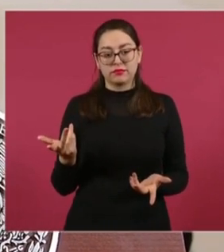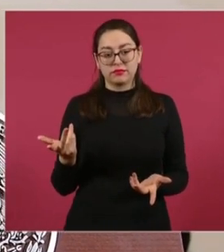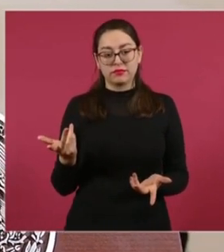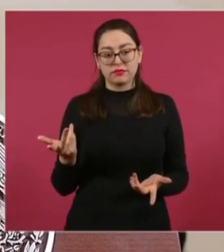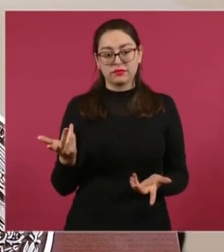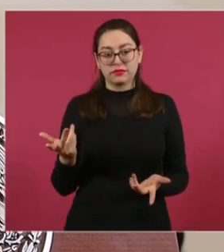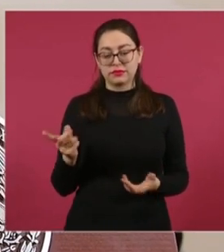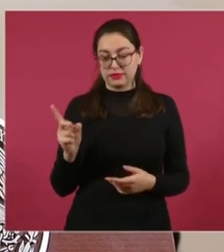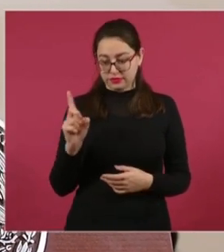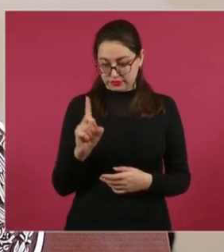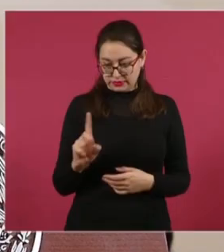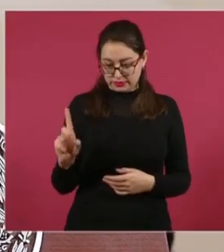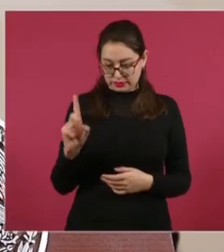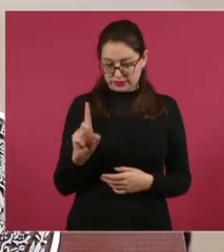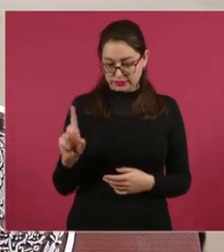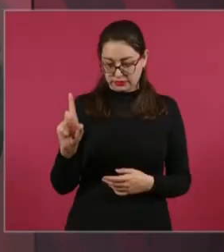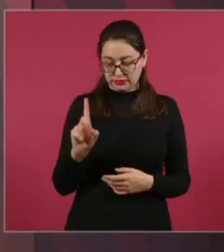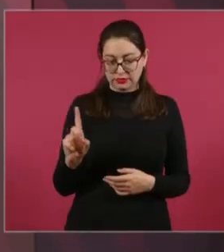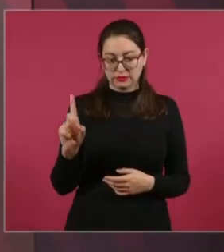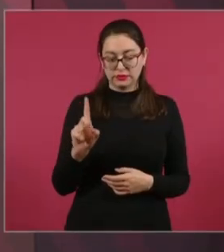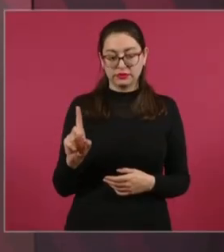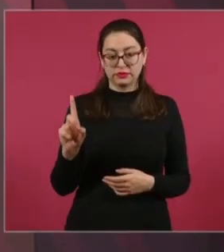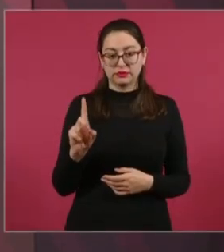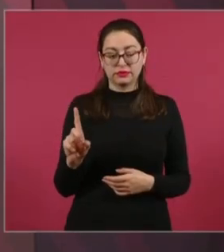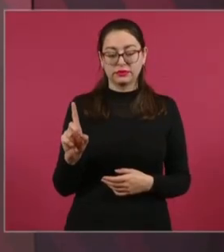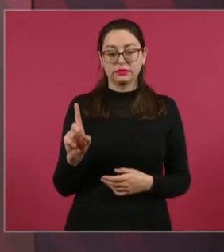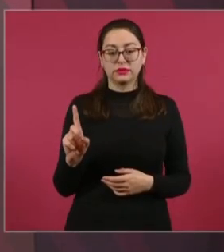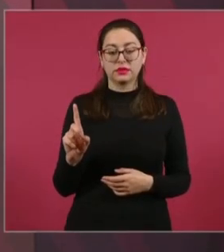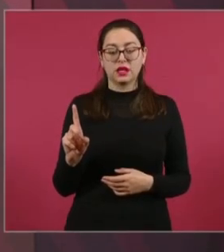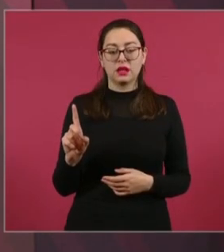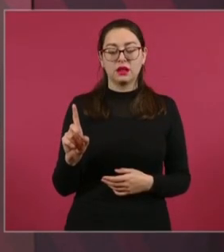no, el domingo, el domingo